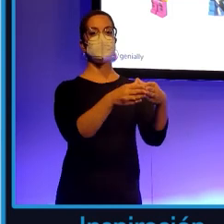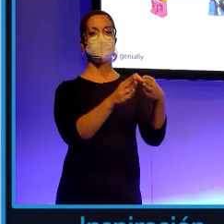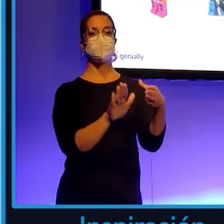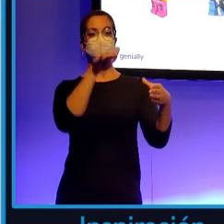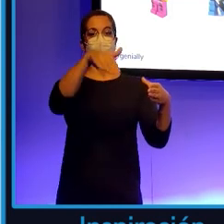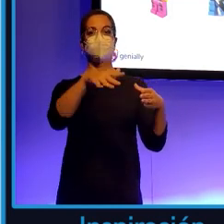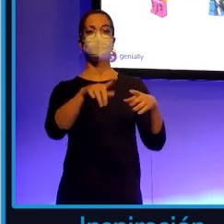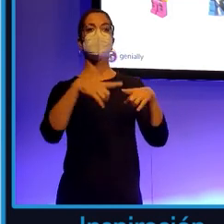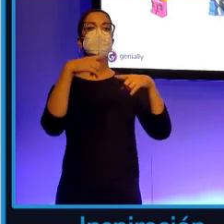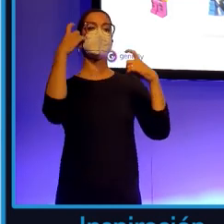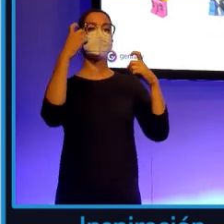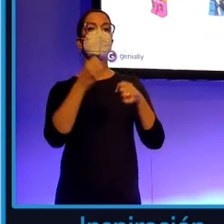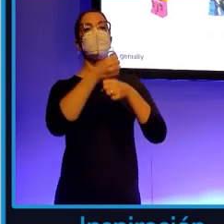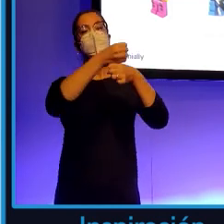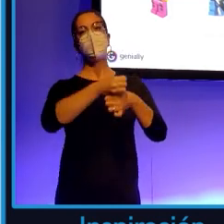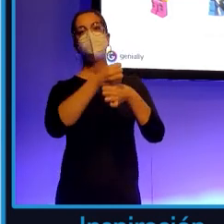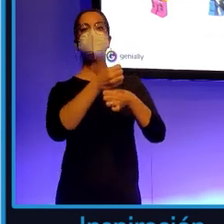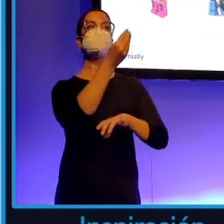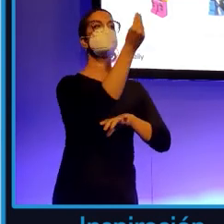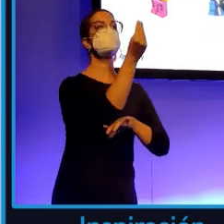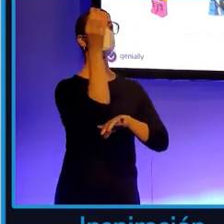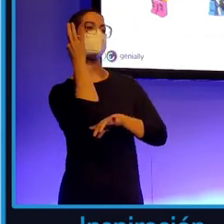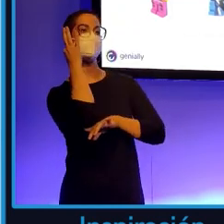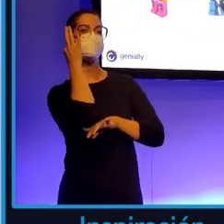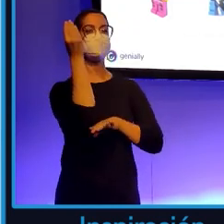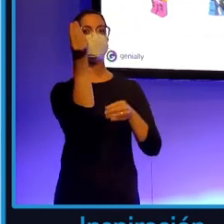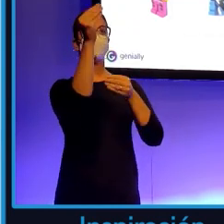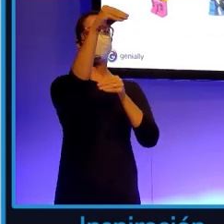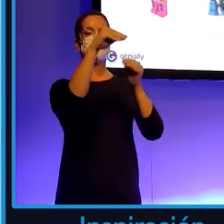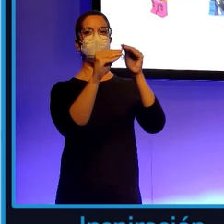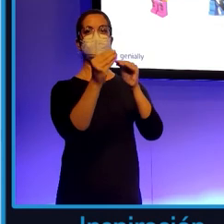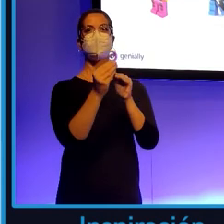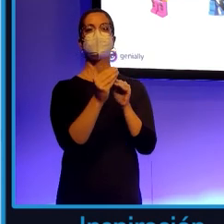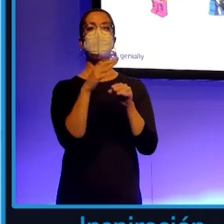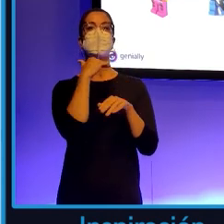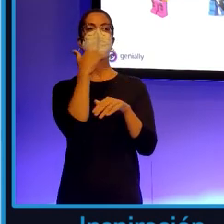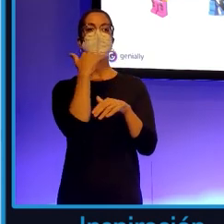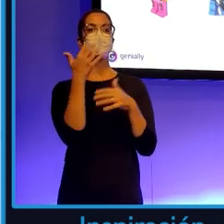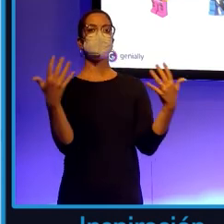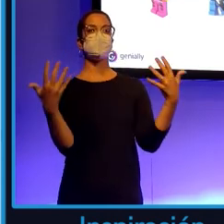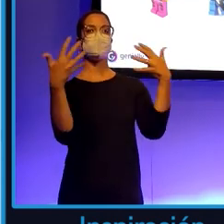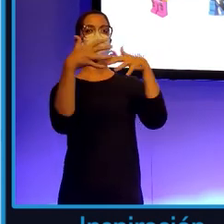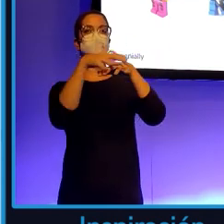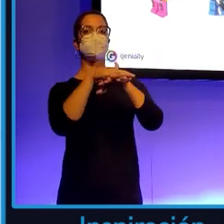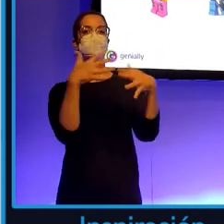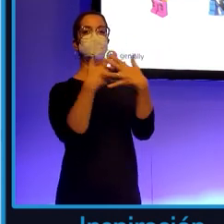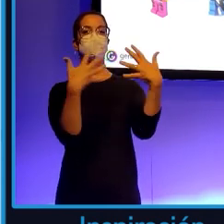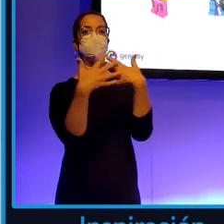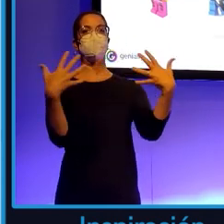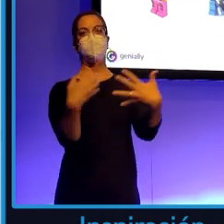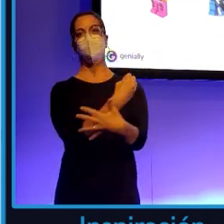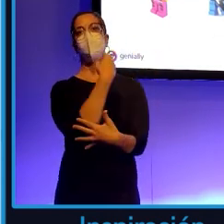montar un caballito una muñequita para acá arriba fue una combinación un poco de todo algunas piezas